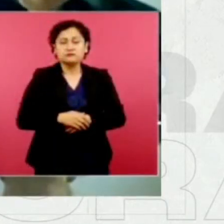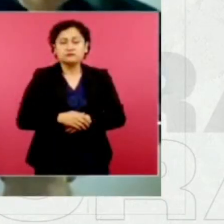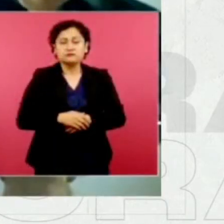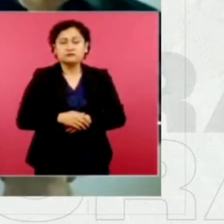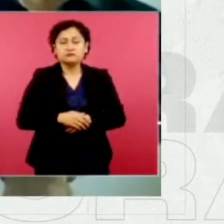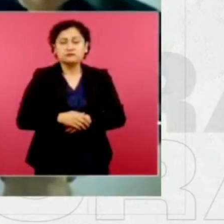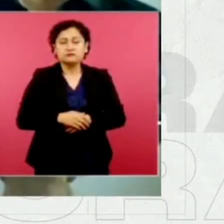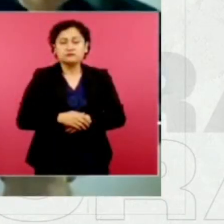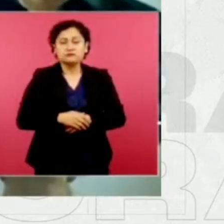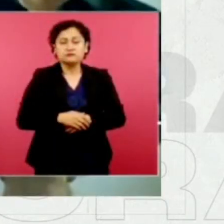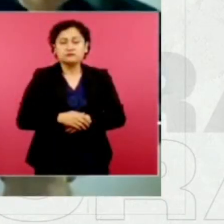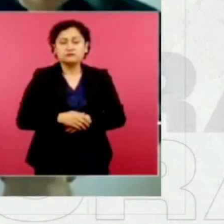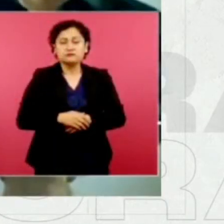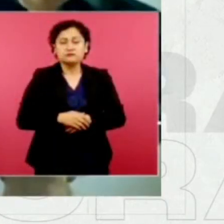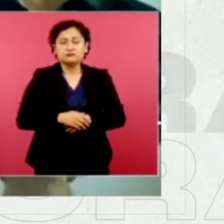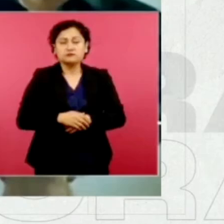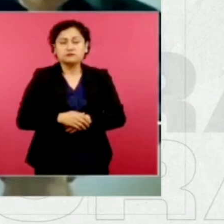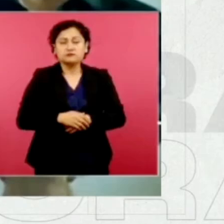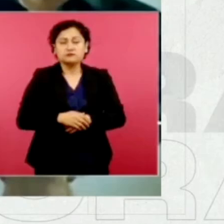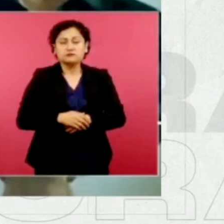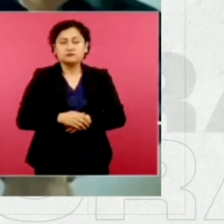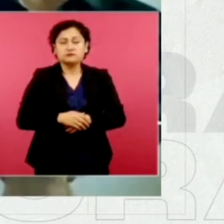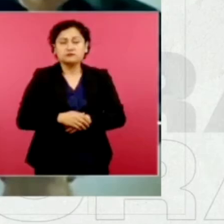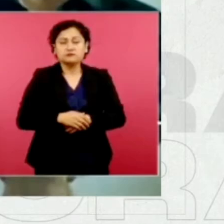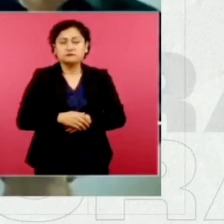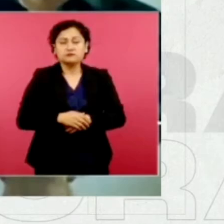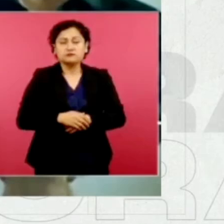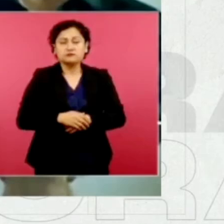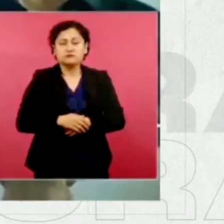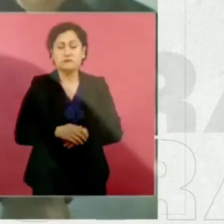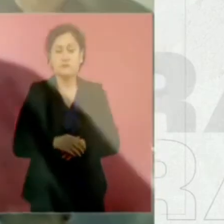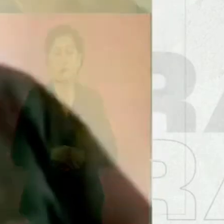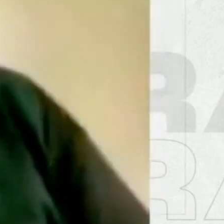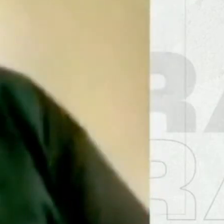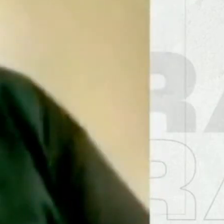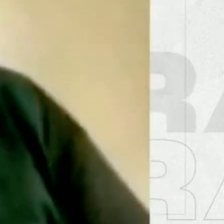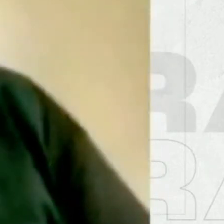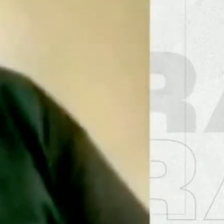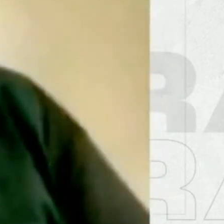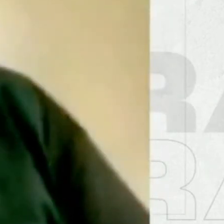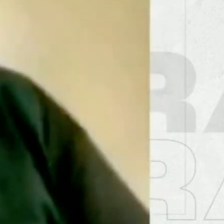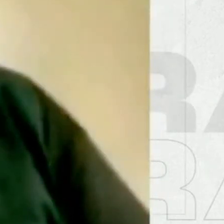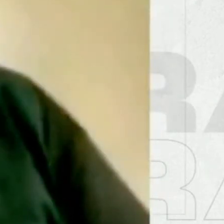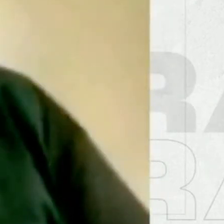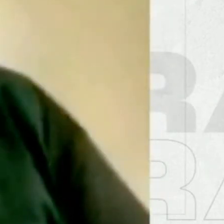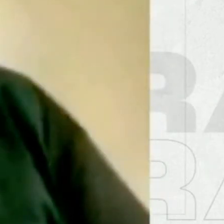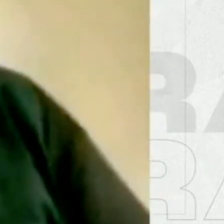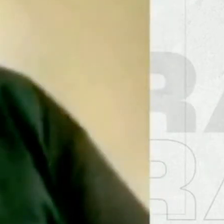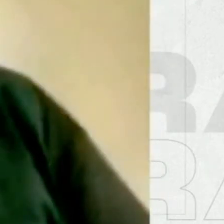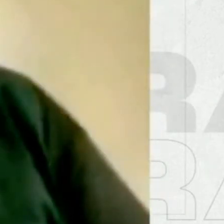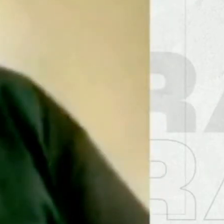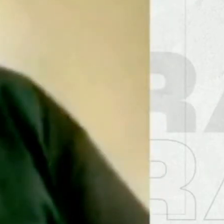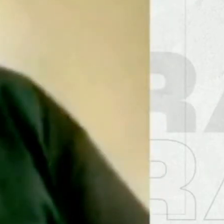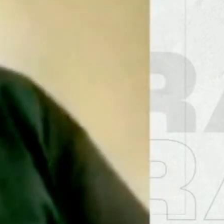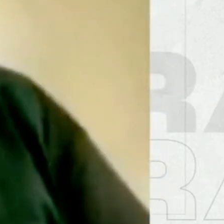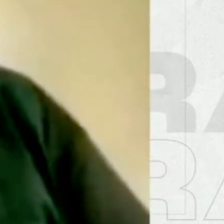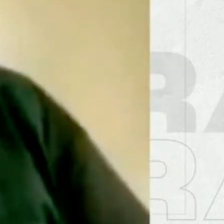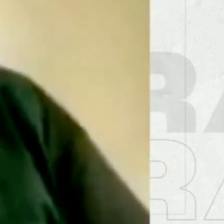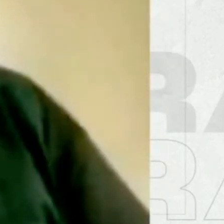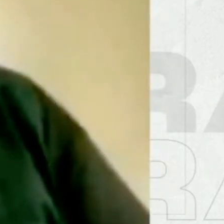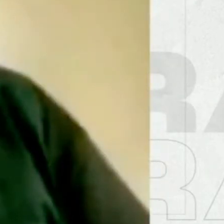persona que nunca ha tocado una celda de la cárcel por un solo